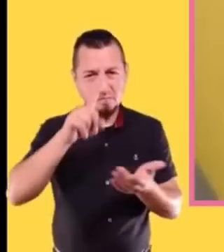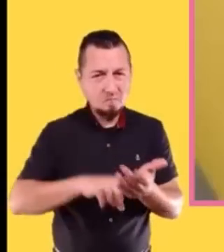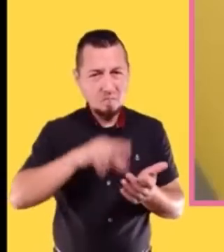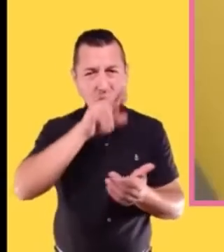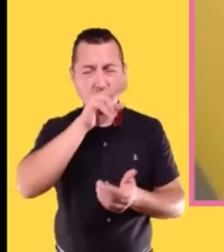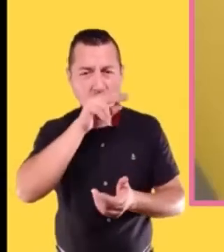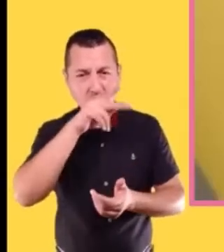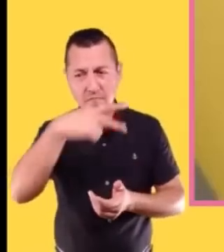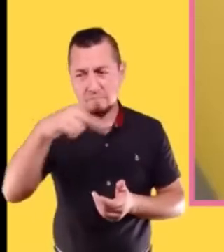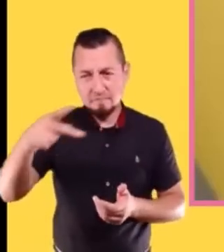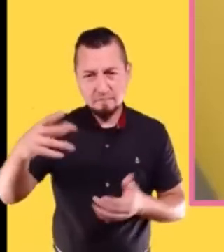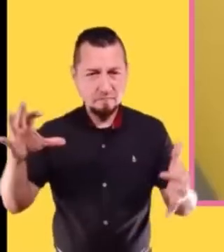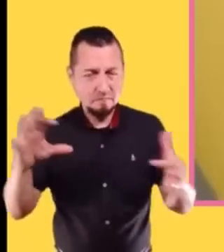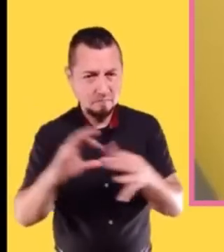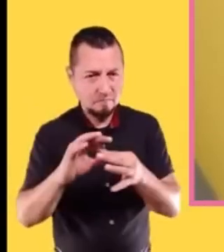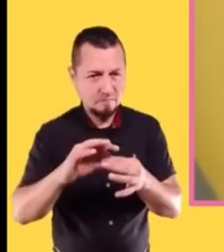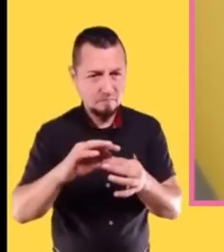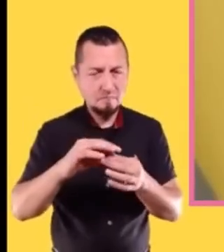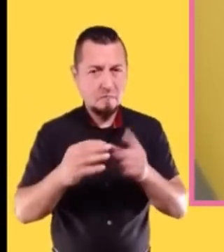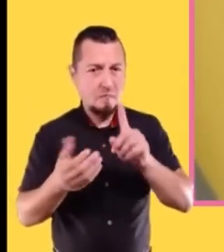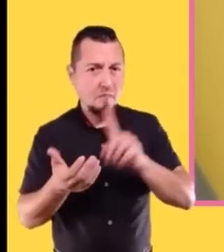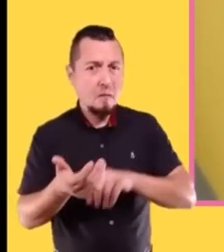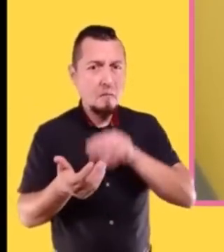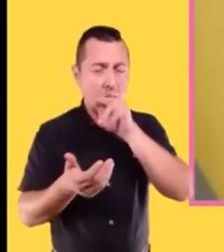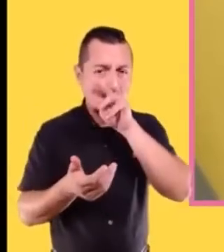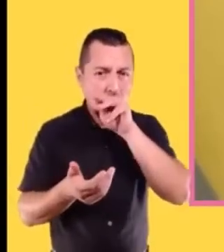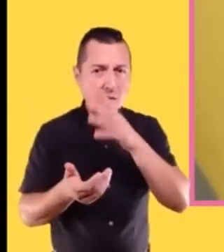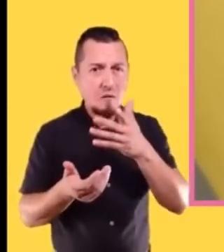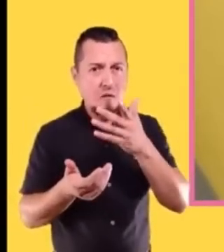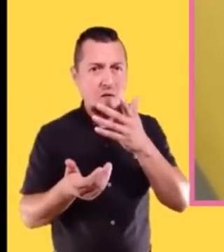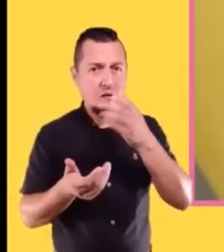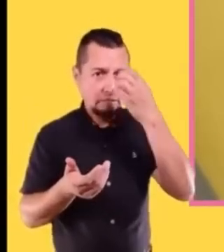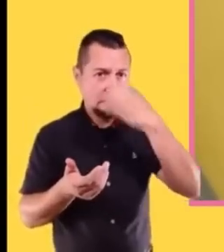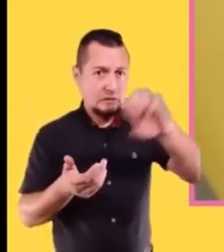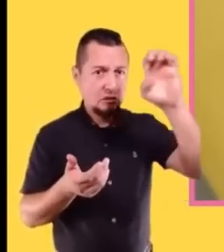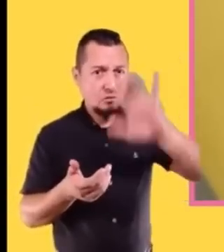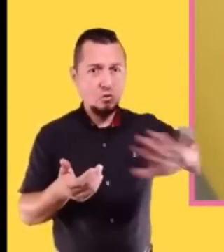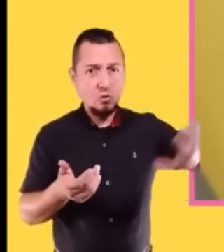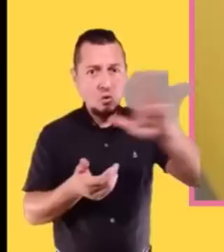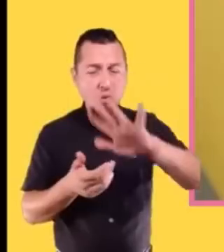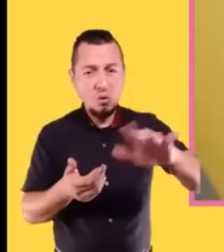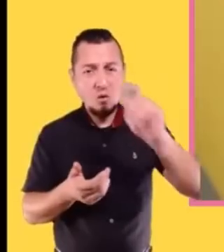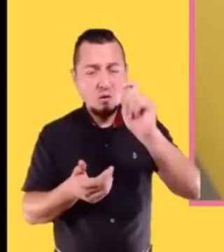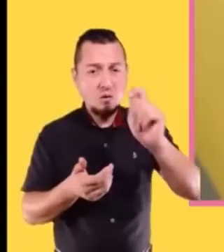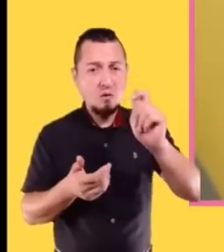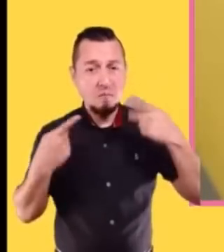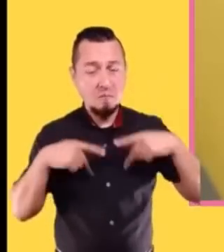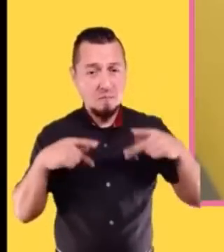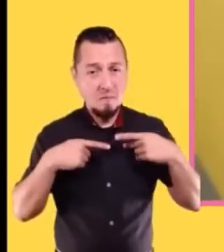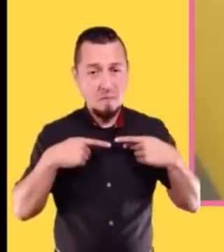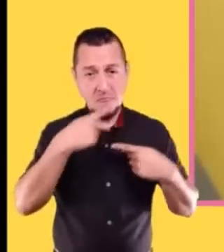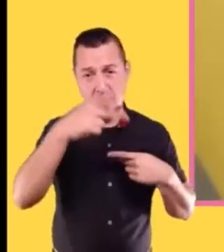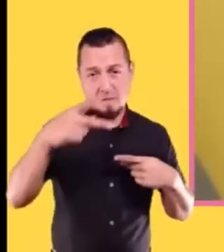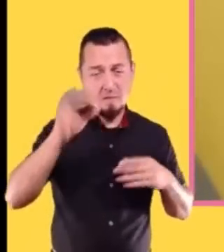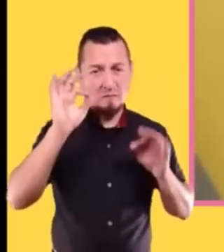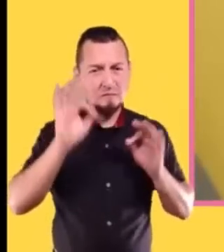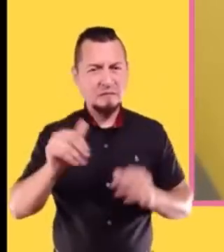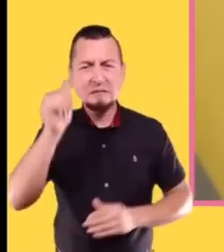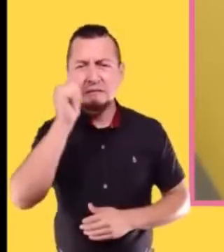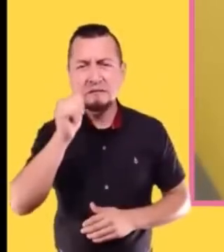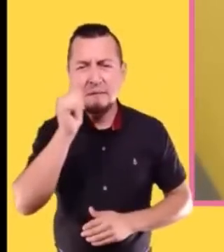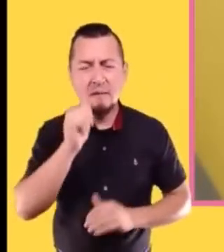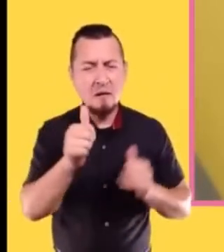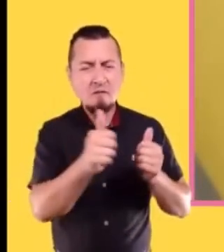servidor, eso preocupa a propios extraños, porque en el sistema mexicano siempre el libro había sido la guía. Desde hace